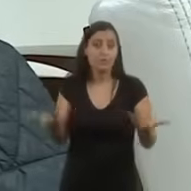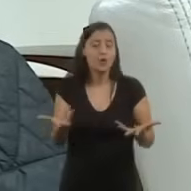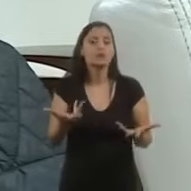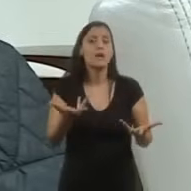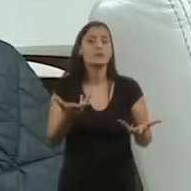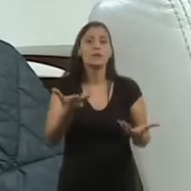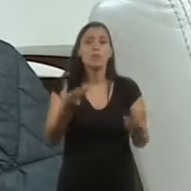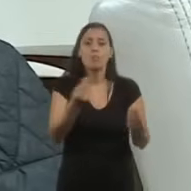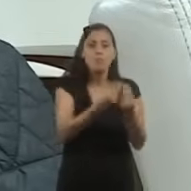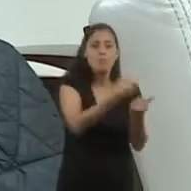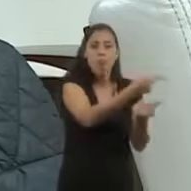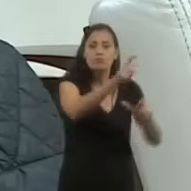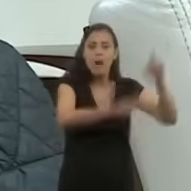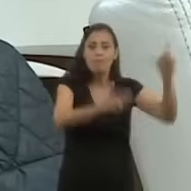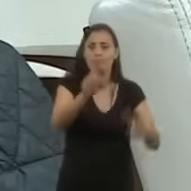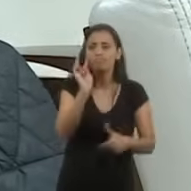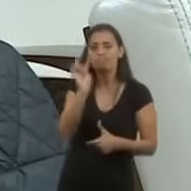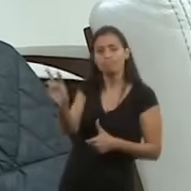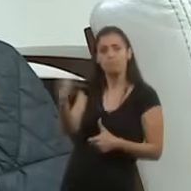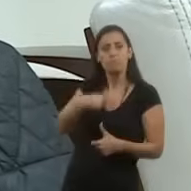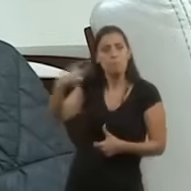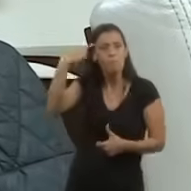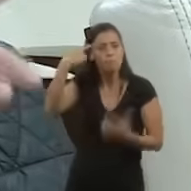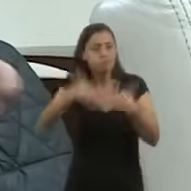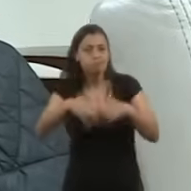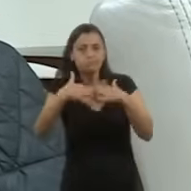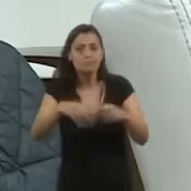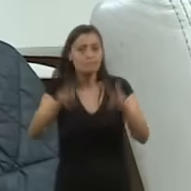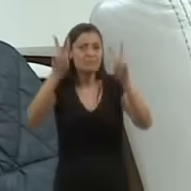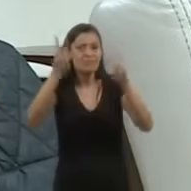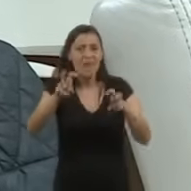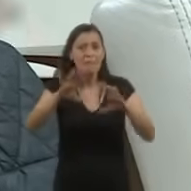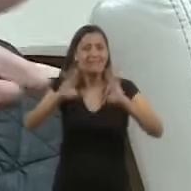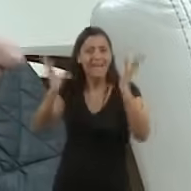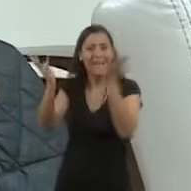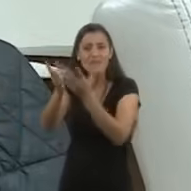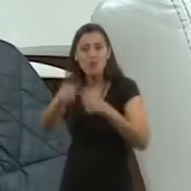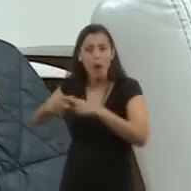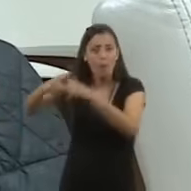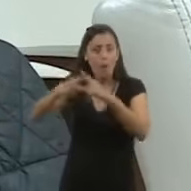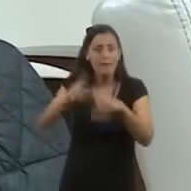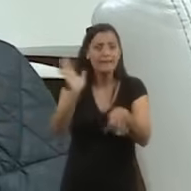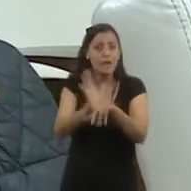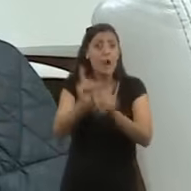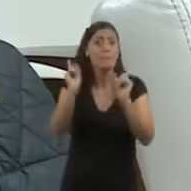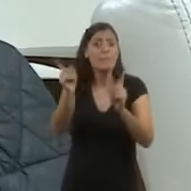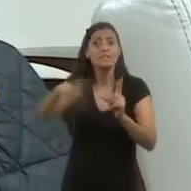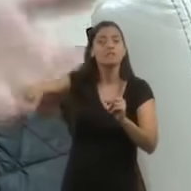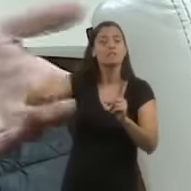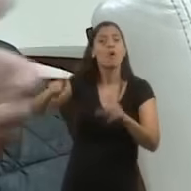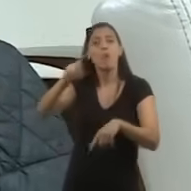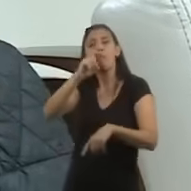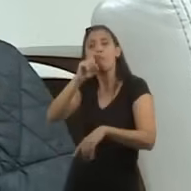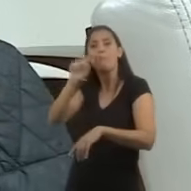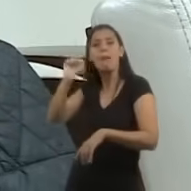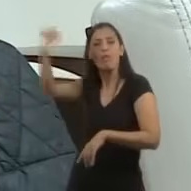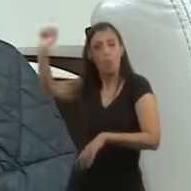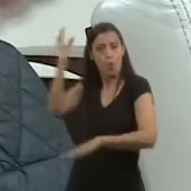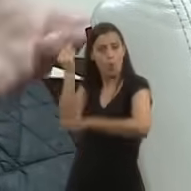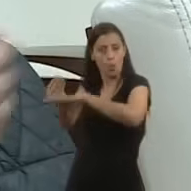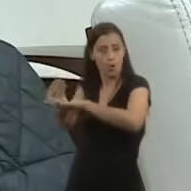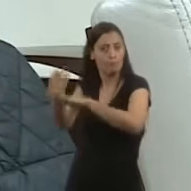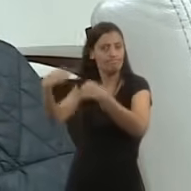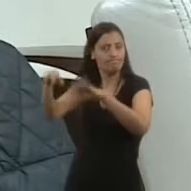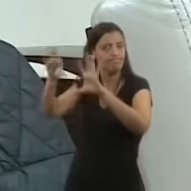preguntan no que si la diplomacia internacional no sirve para acabar con un régimen como el de Maduro que se podría sugerir una